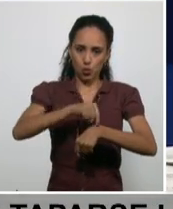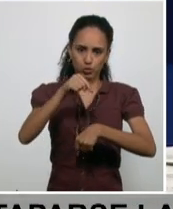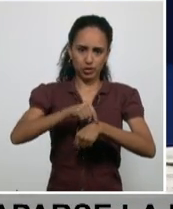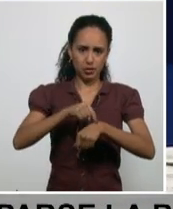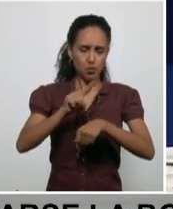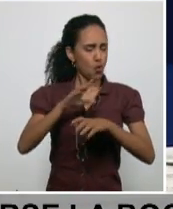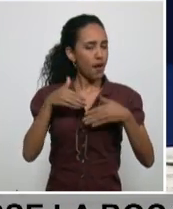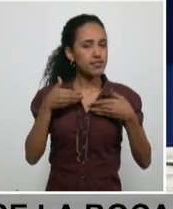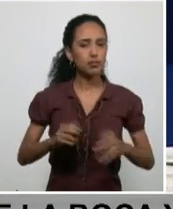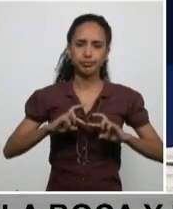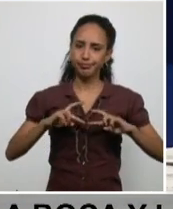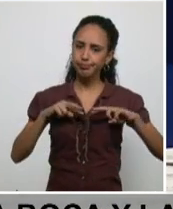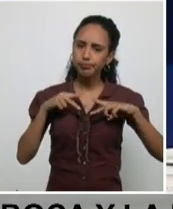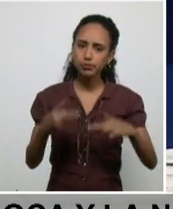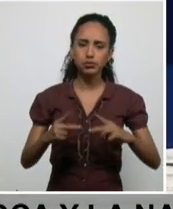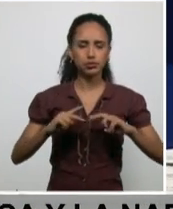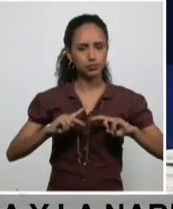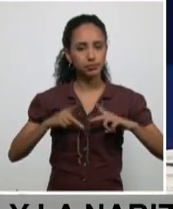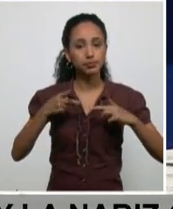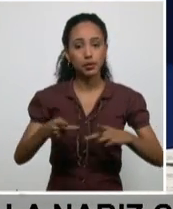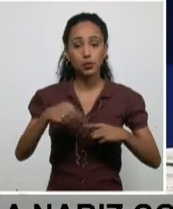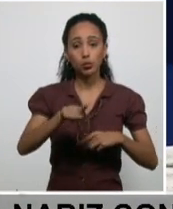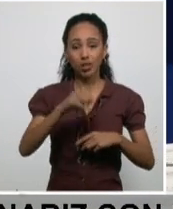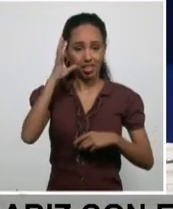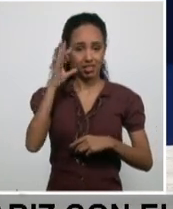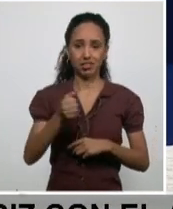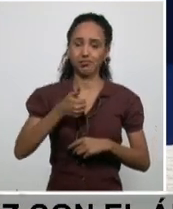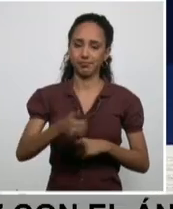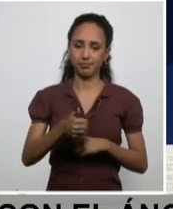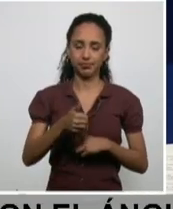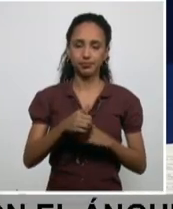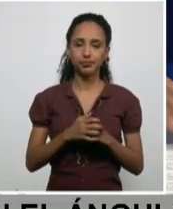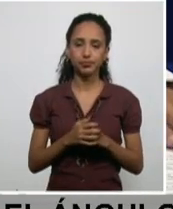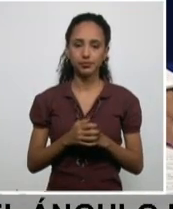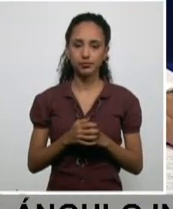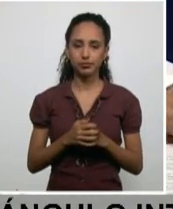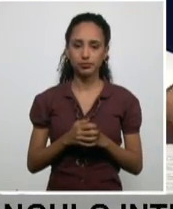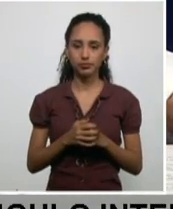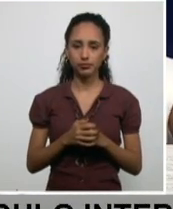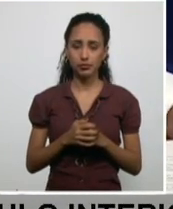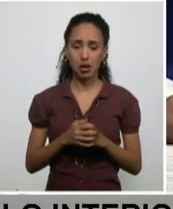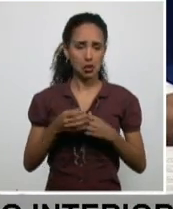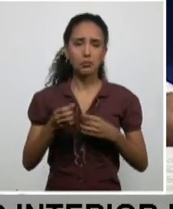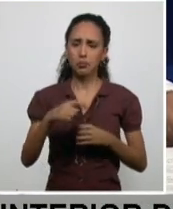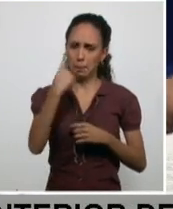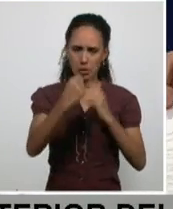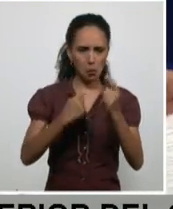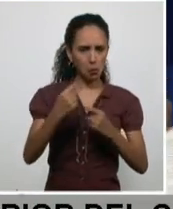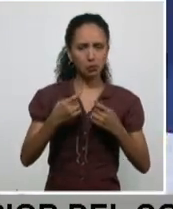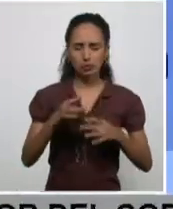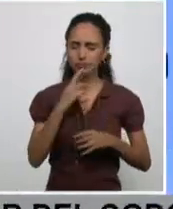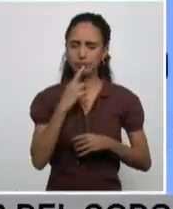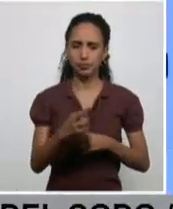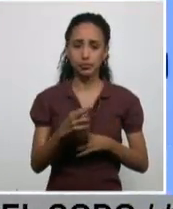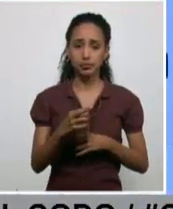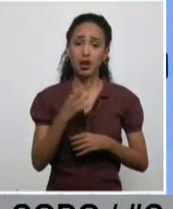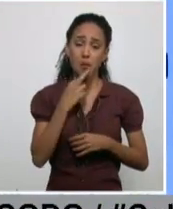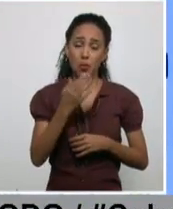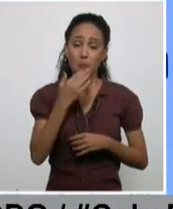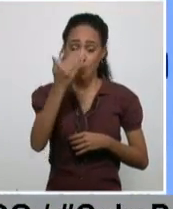repetirlo en esta entrevista. Bueno, a tu disposición ahora para las preguntas, ¿no? Muchas gracias, doctor. Iniciamos